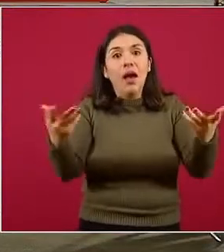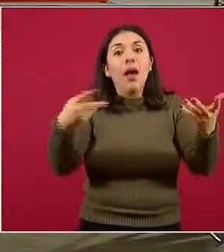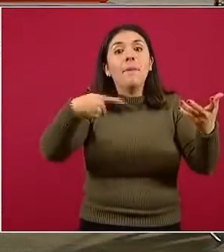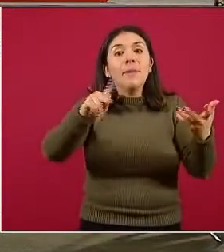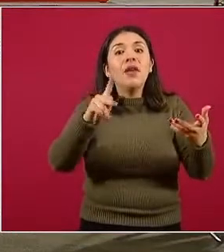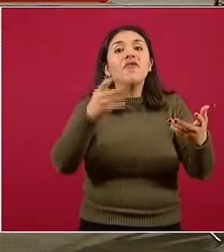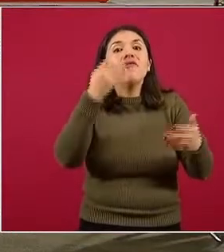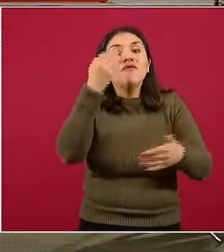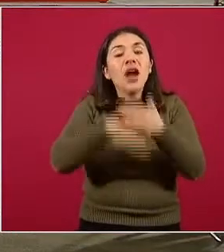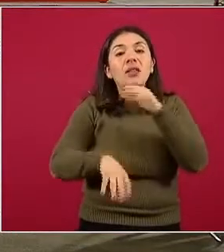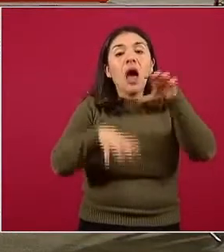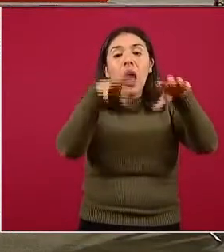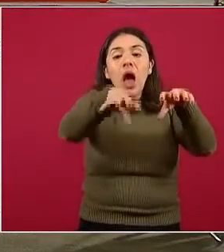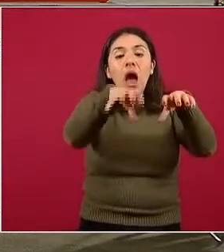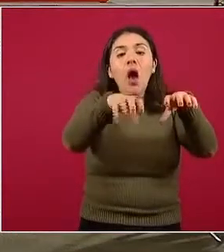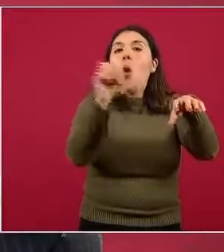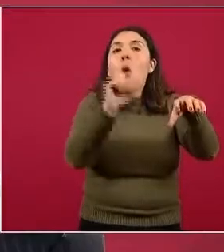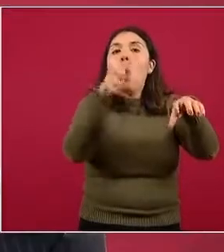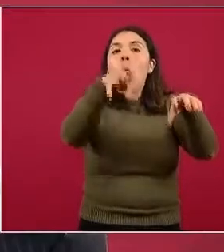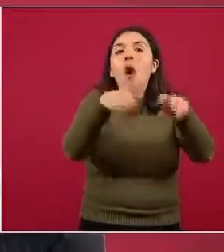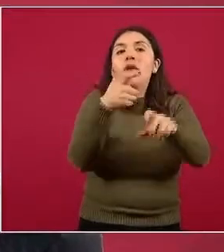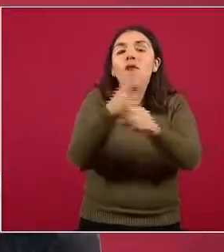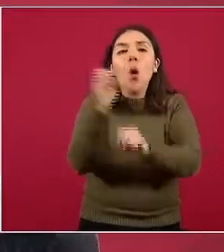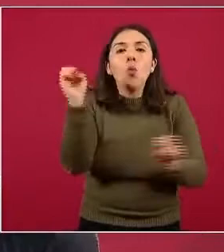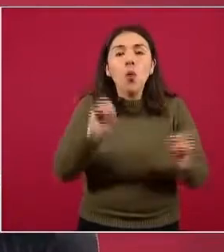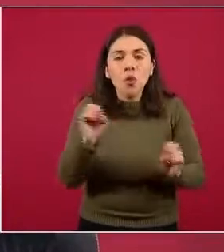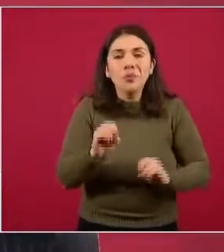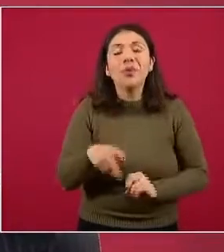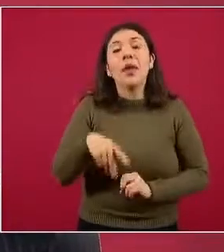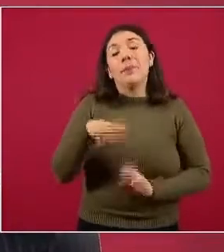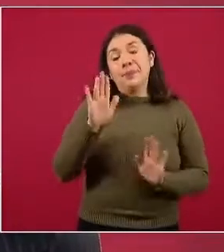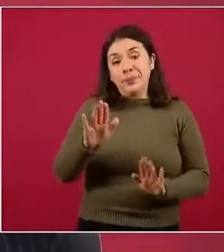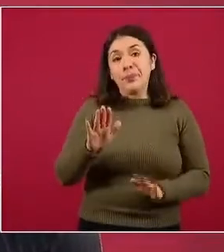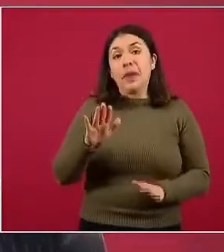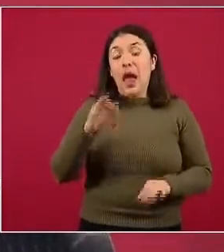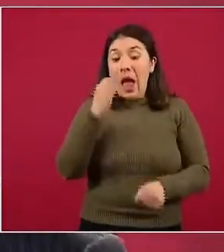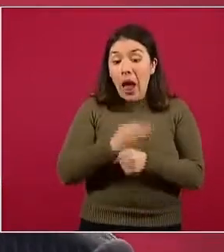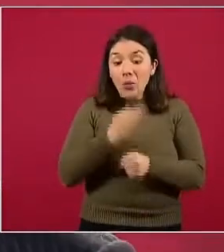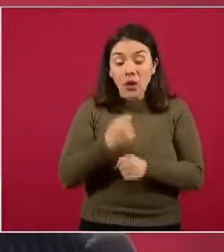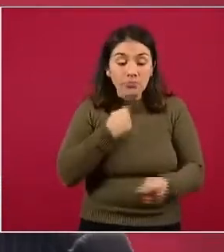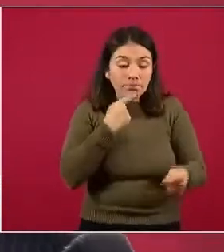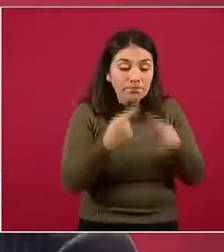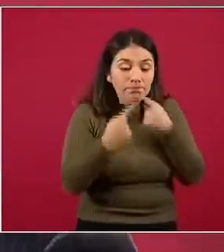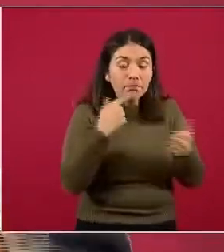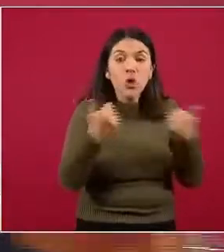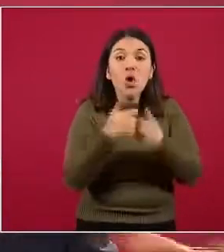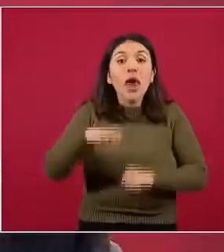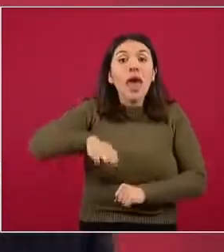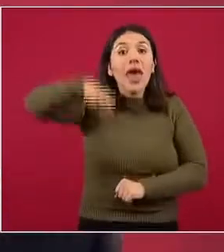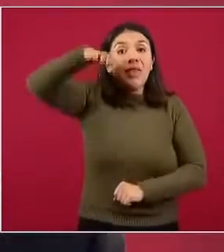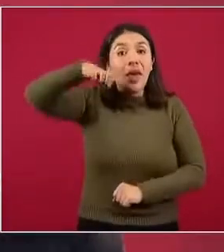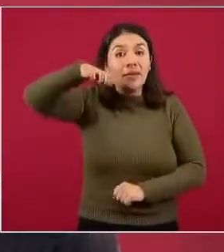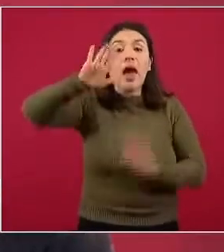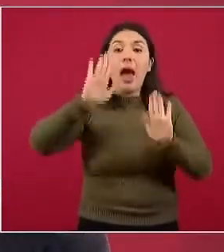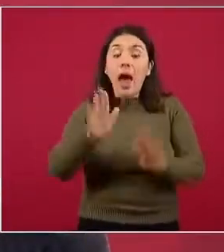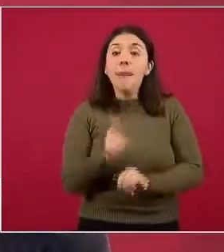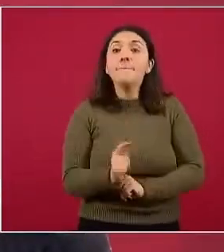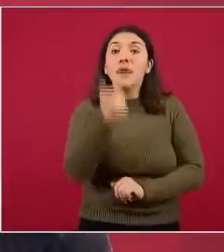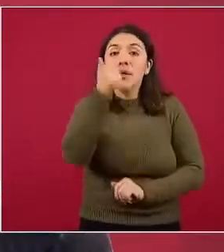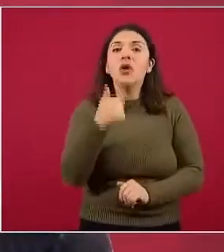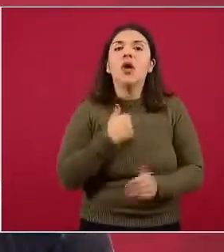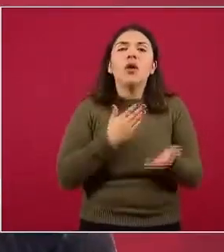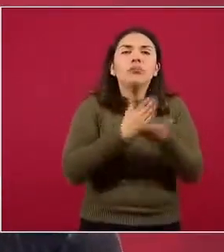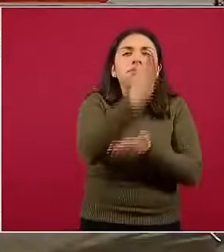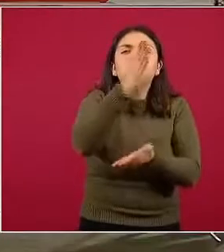poblado descubierto es este de aquí. En cambio, con la priorización por edades, se recorre el país y se